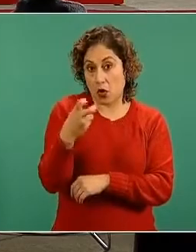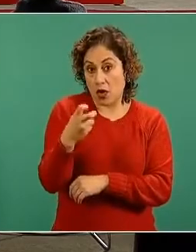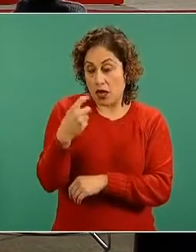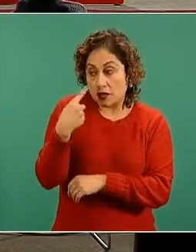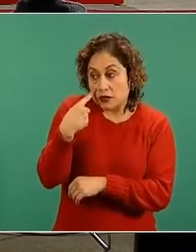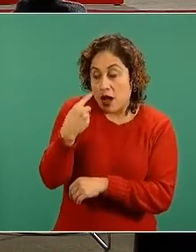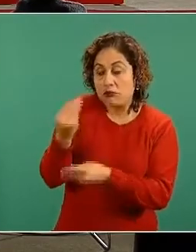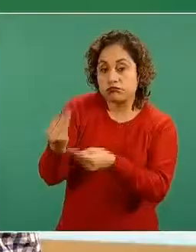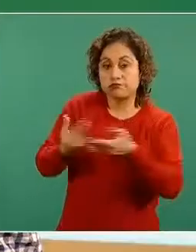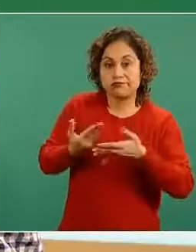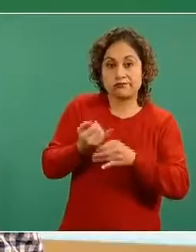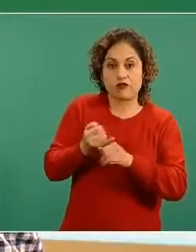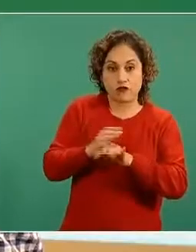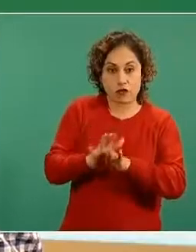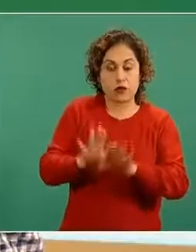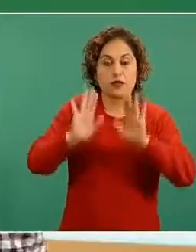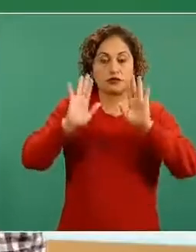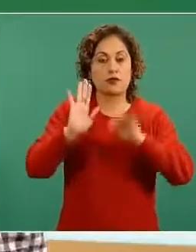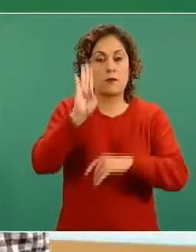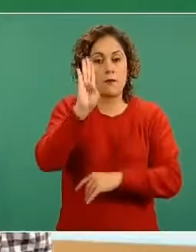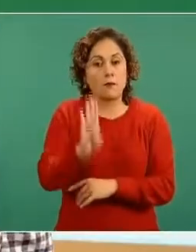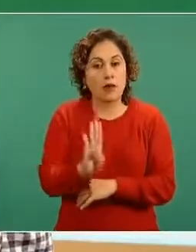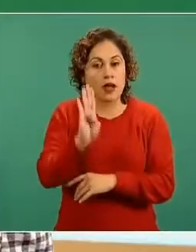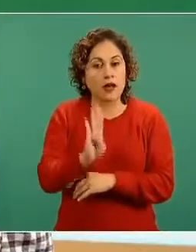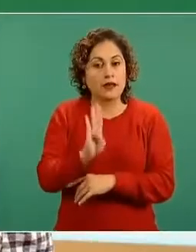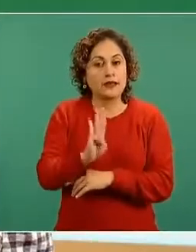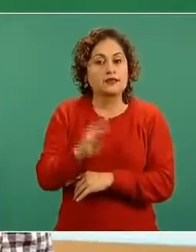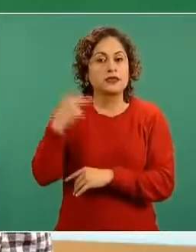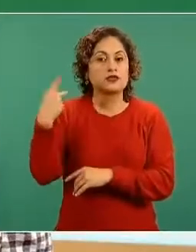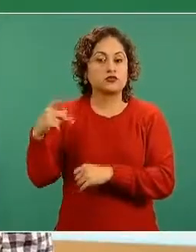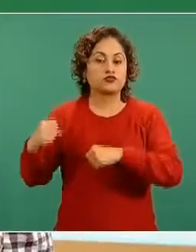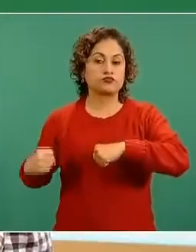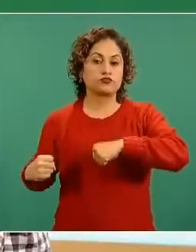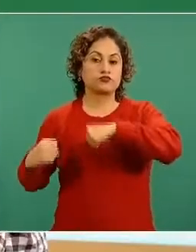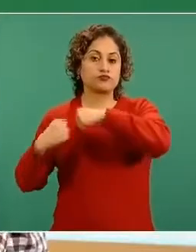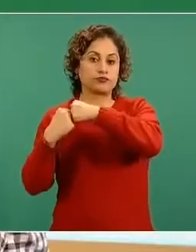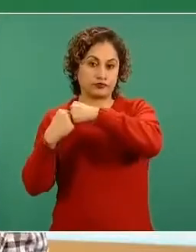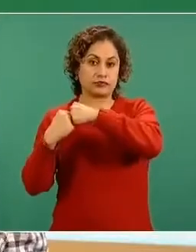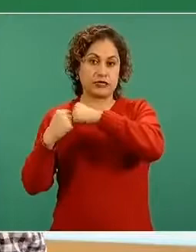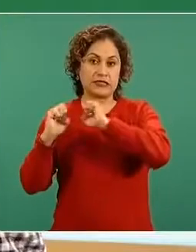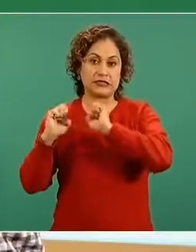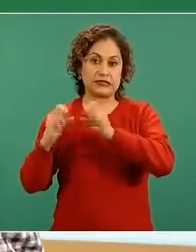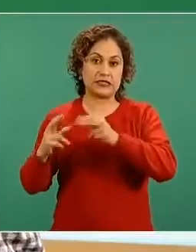momento, aparentemente es mayormente por la frontera en Tapachula, Chiapas,